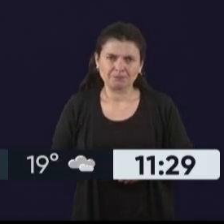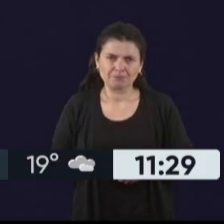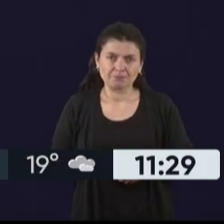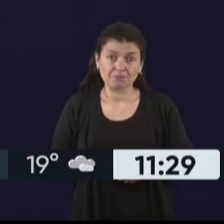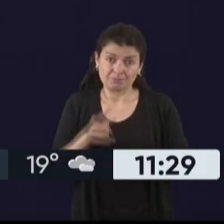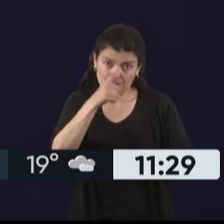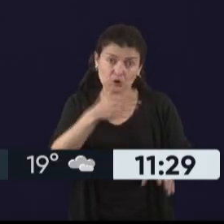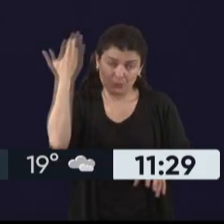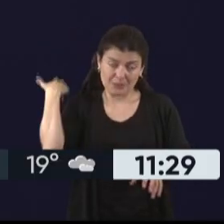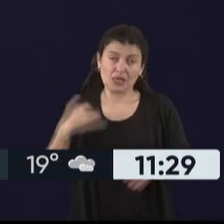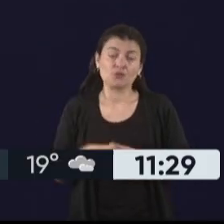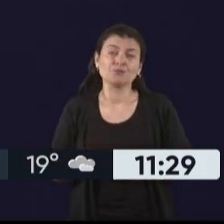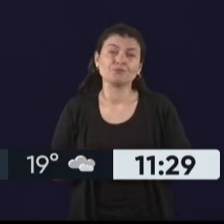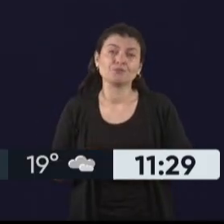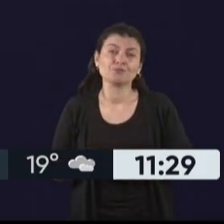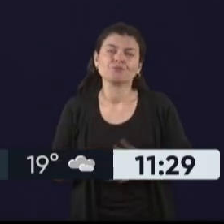pasado me refiero,